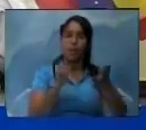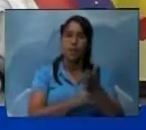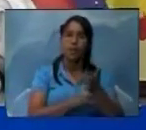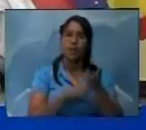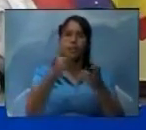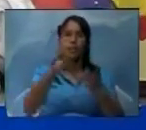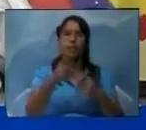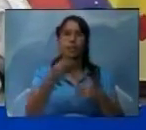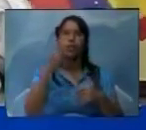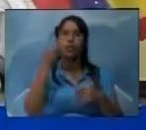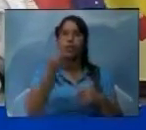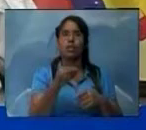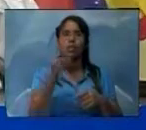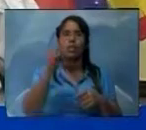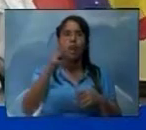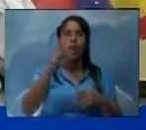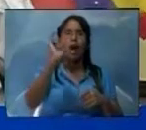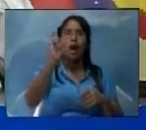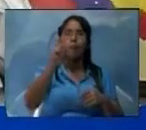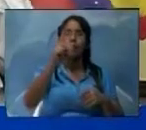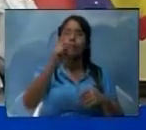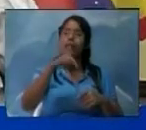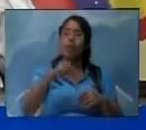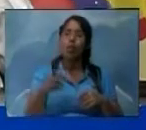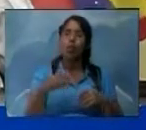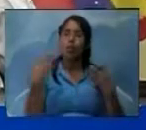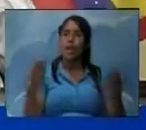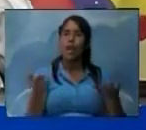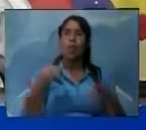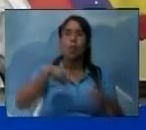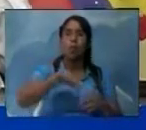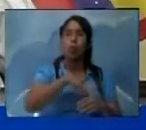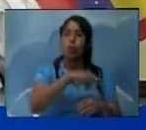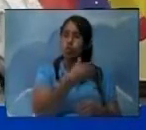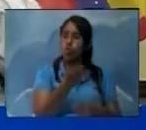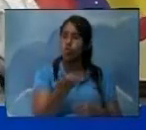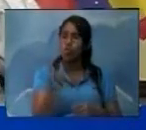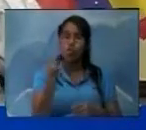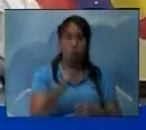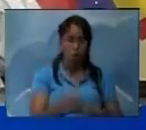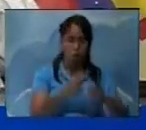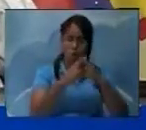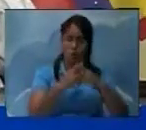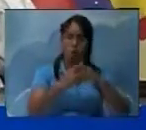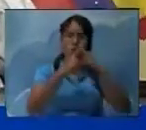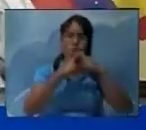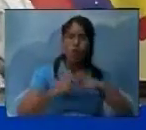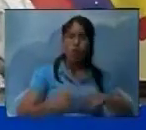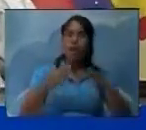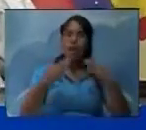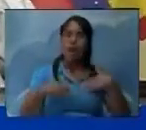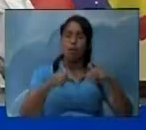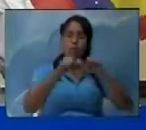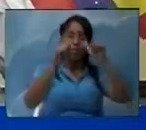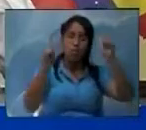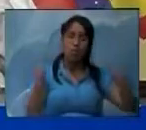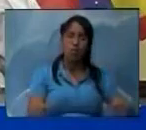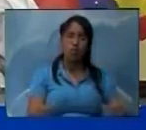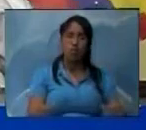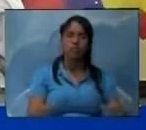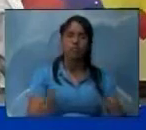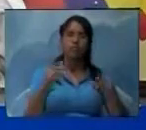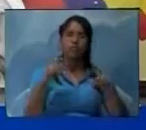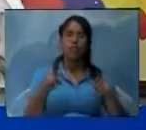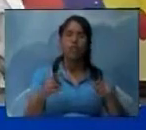¿Es verdad, Sadrach, Mesach y Abednego, que vosotros no honráis a mi Dios